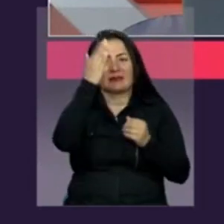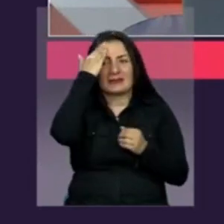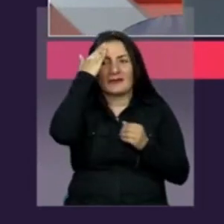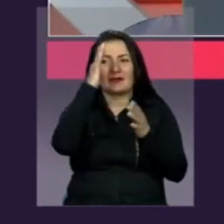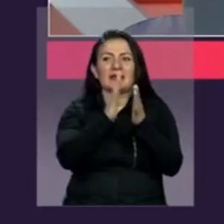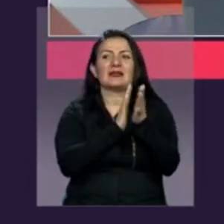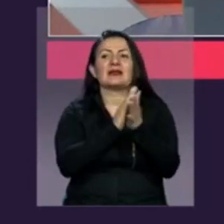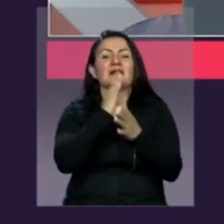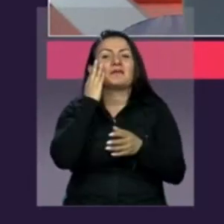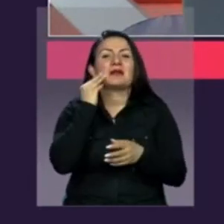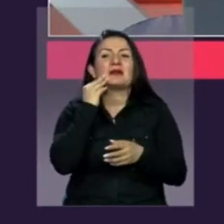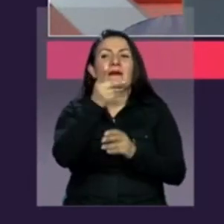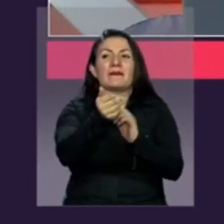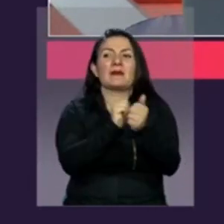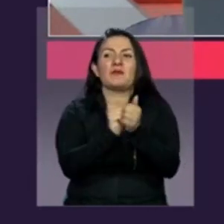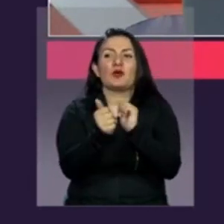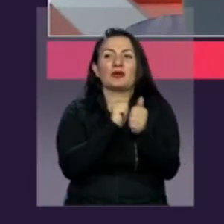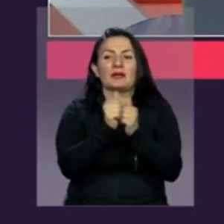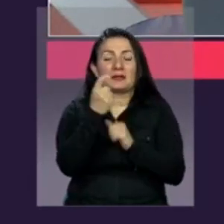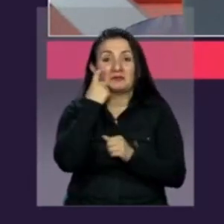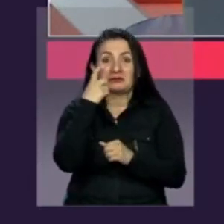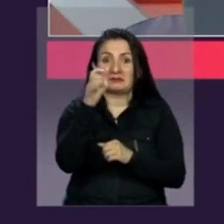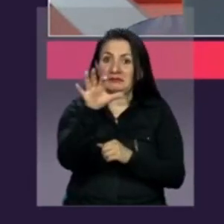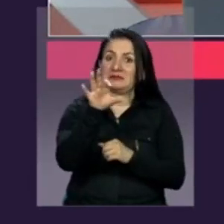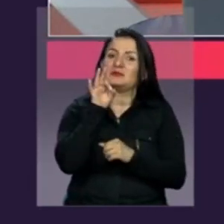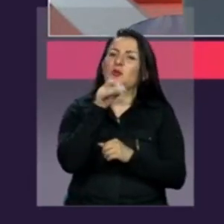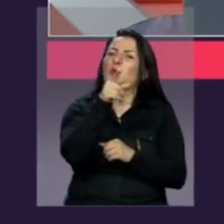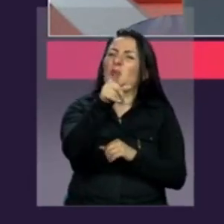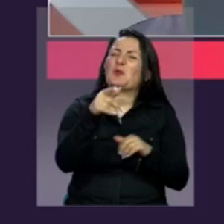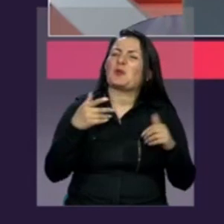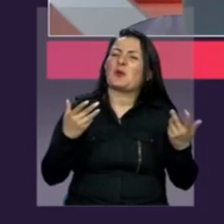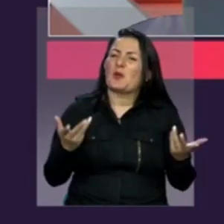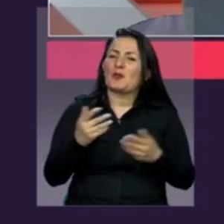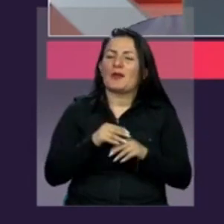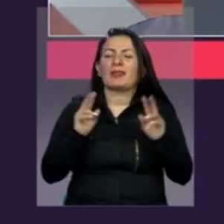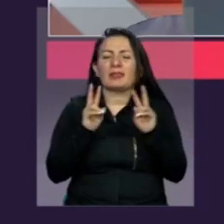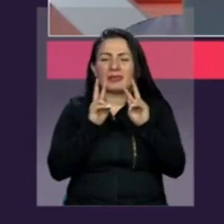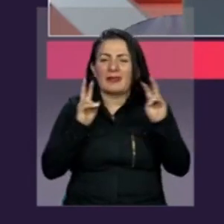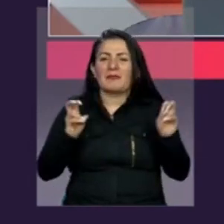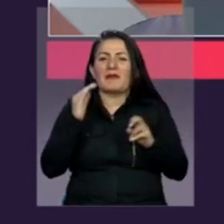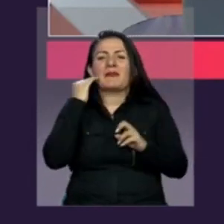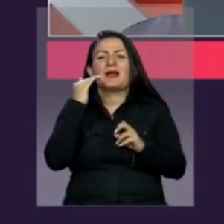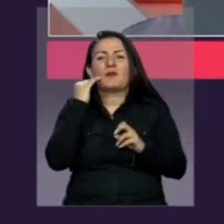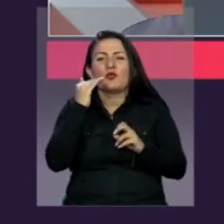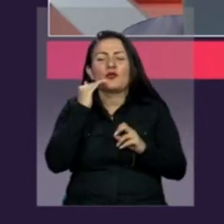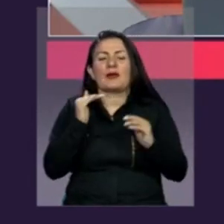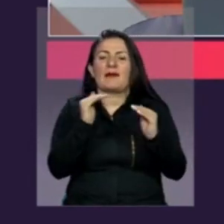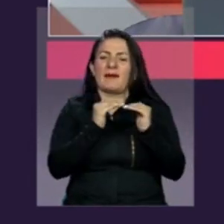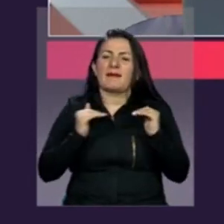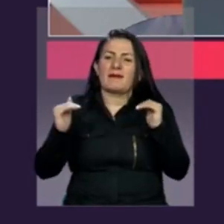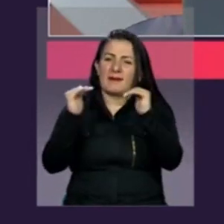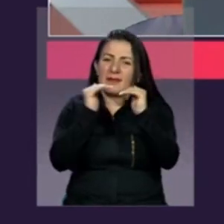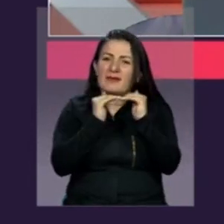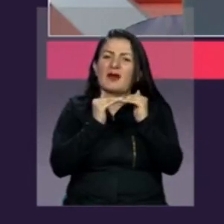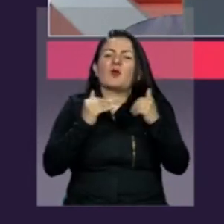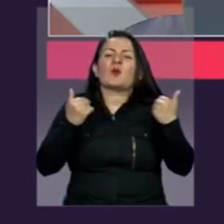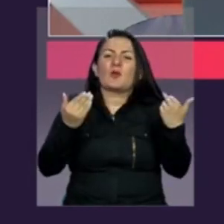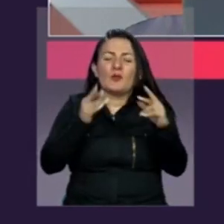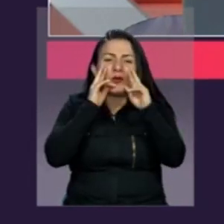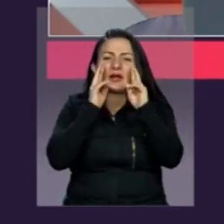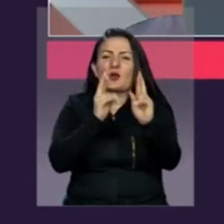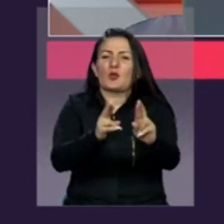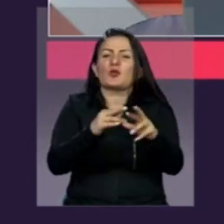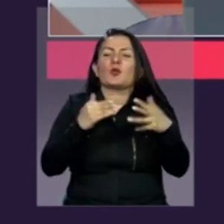directa de una deportista tan destacada. ¿Cómo funciona este tema de la mujer, el tema de la equidad, el tema de ser